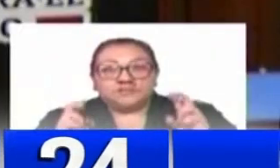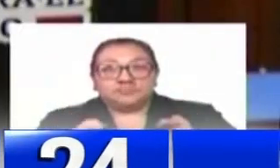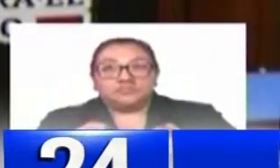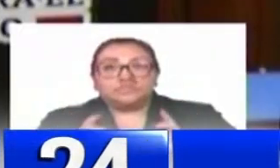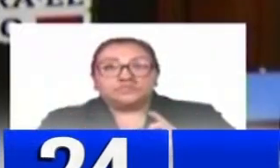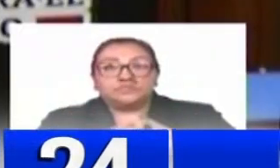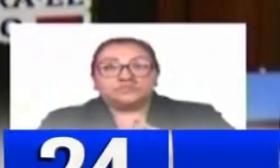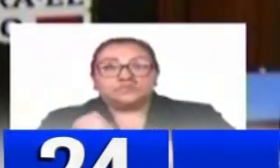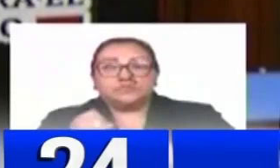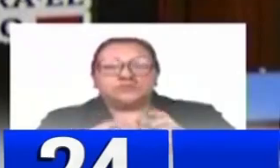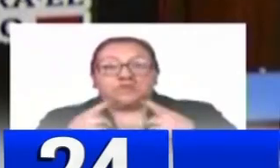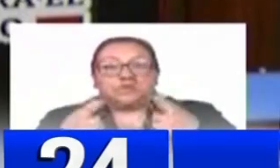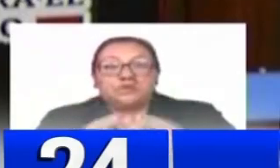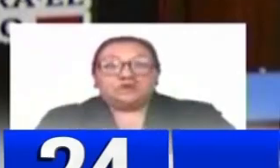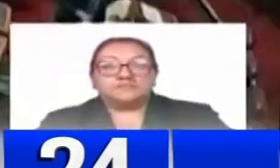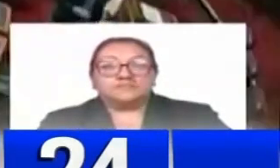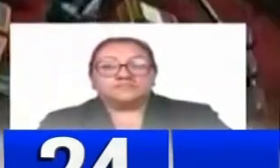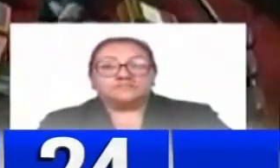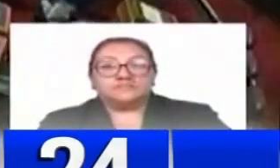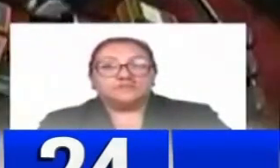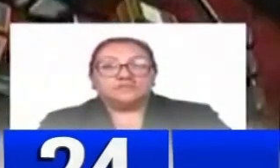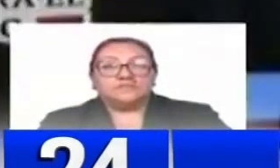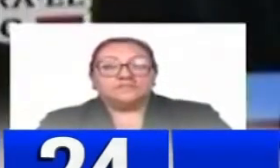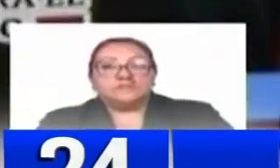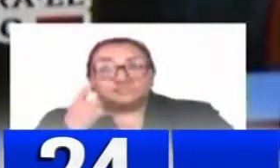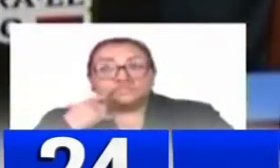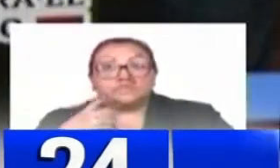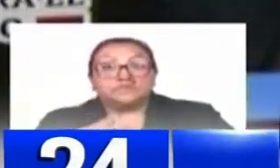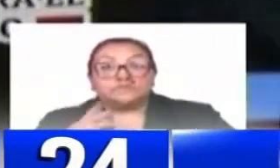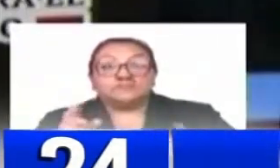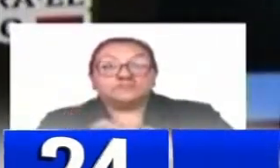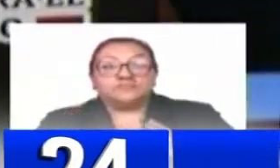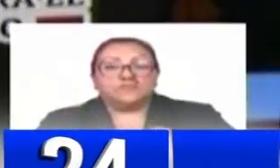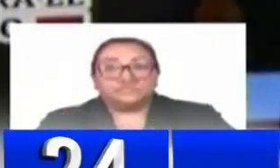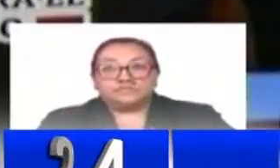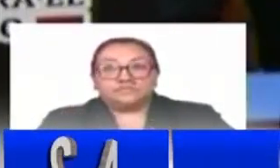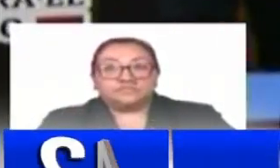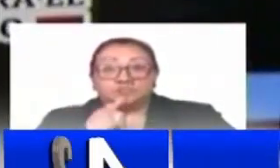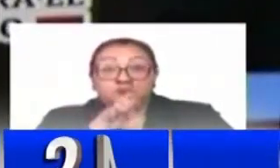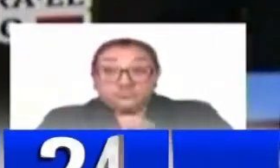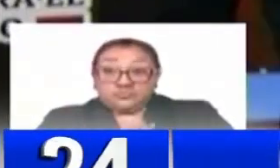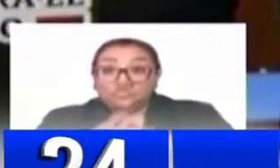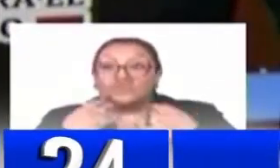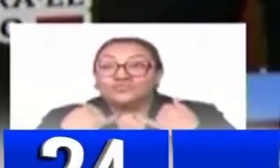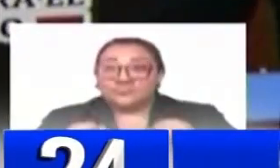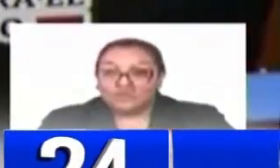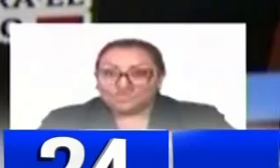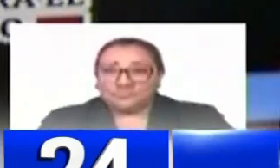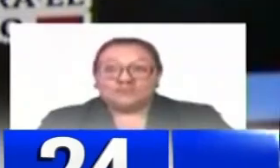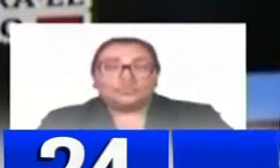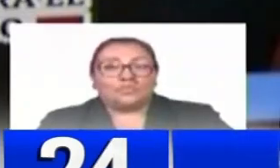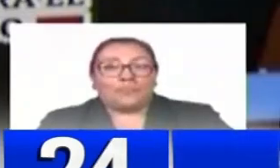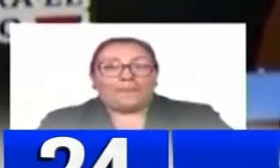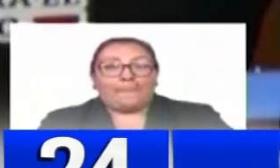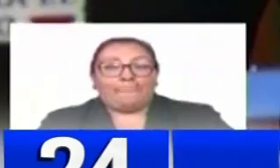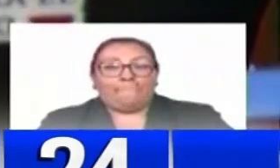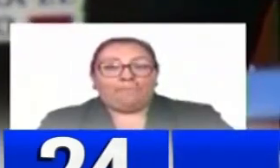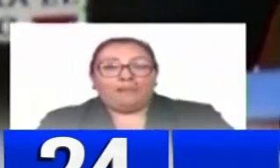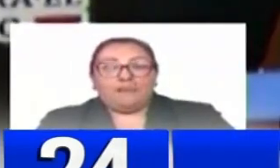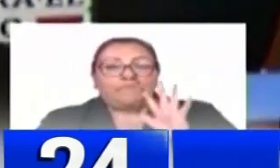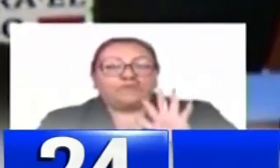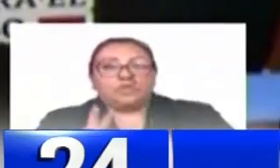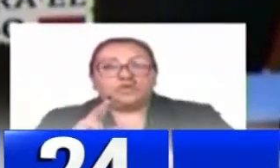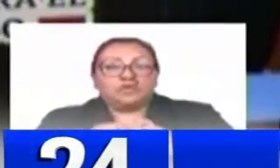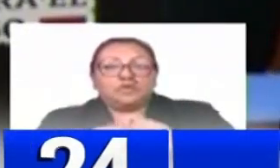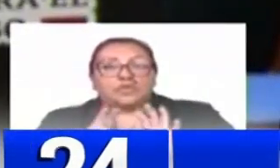minutos después se levantó la sesión. Señores congresistas, cumplo con informar que a las 12 horas